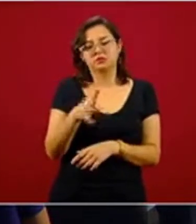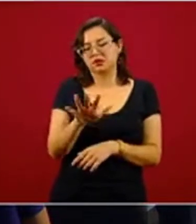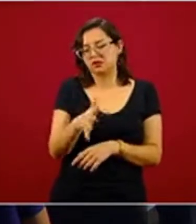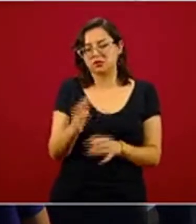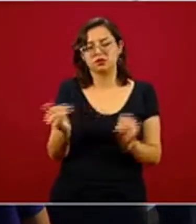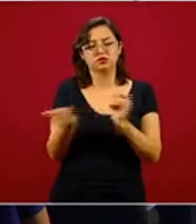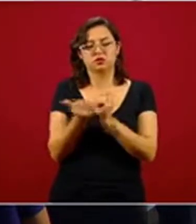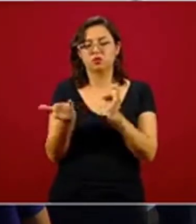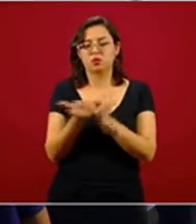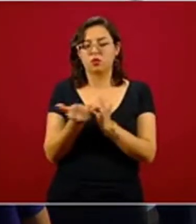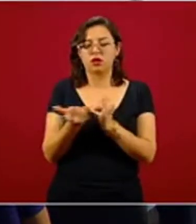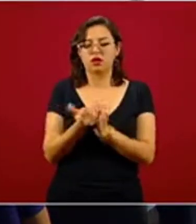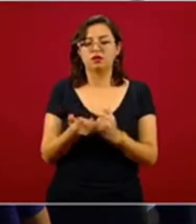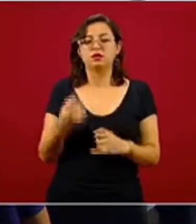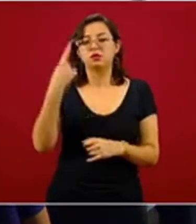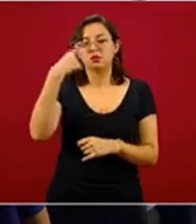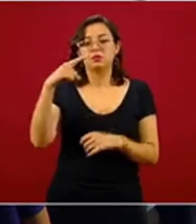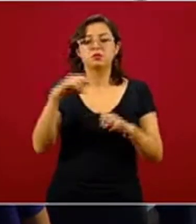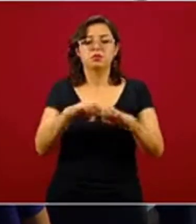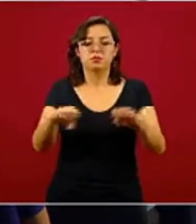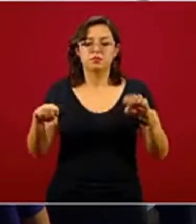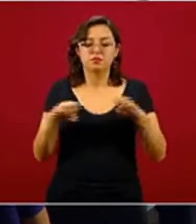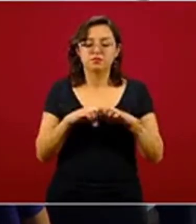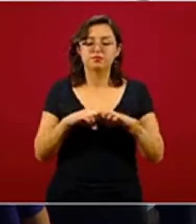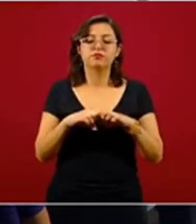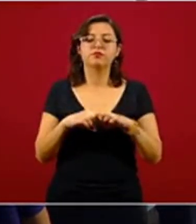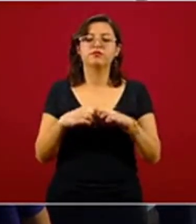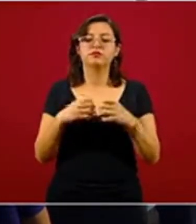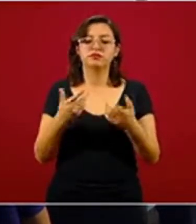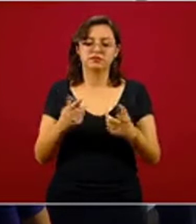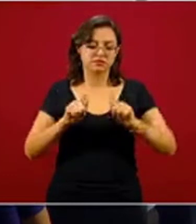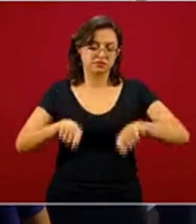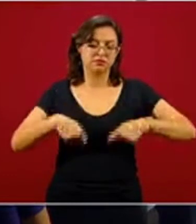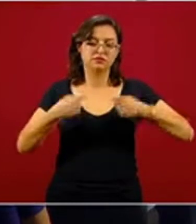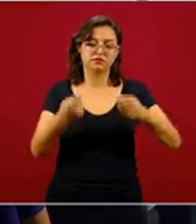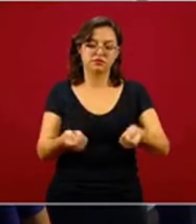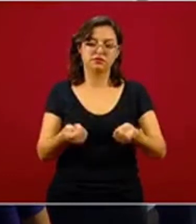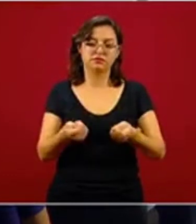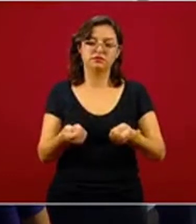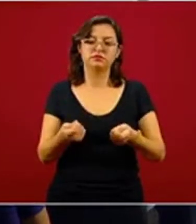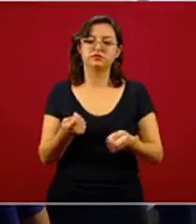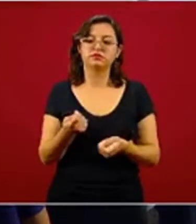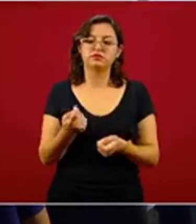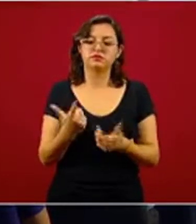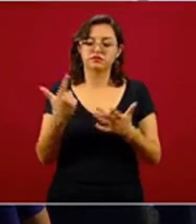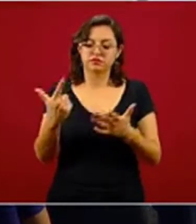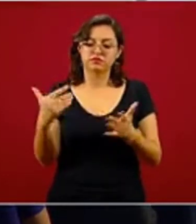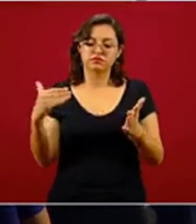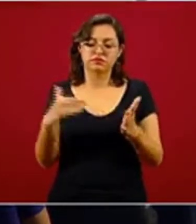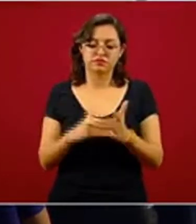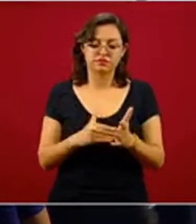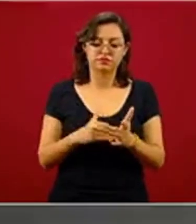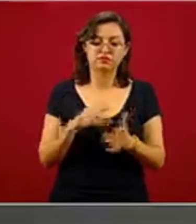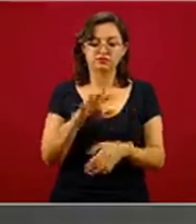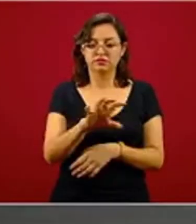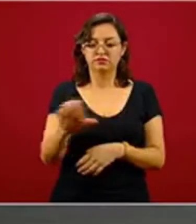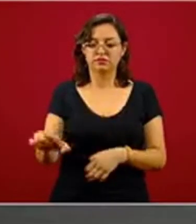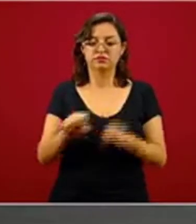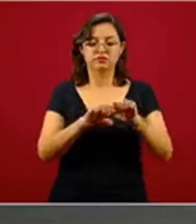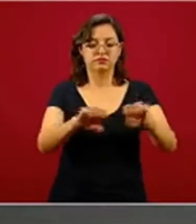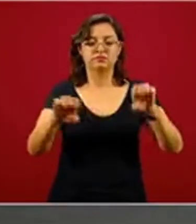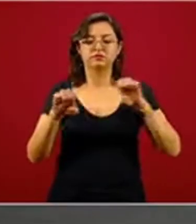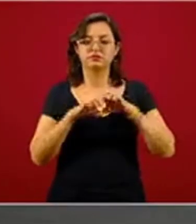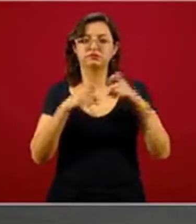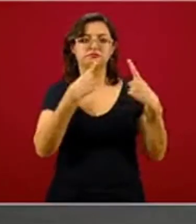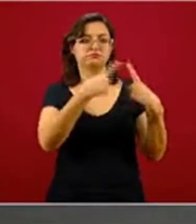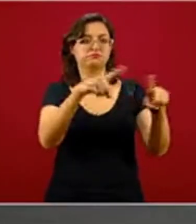Y en este caso es para el equipo y por eso estamos pensando en 7,500 equipos COVID de